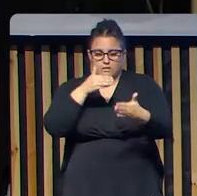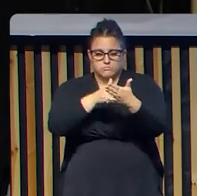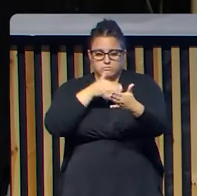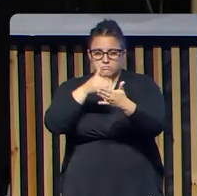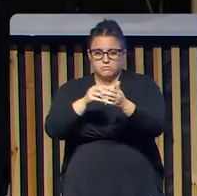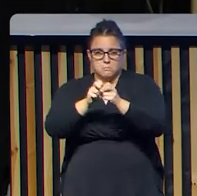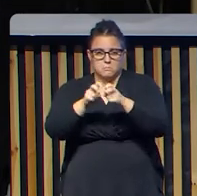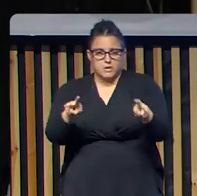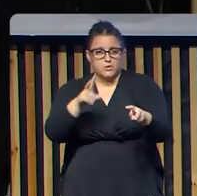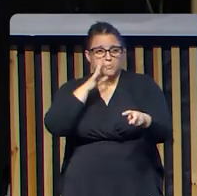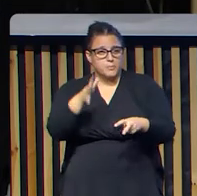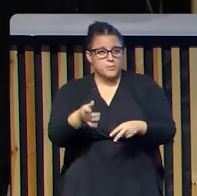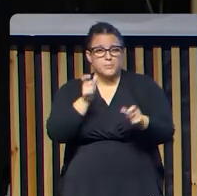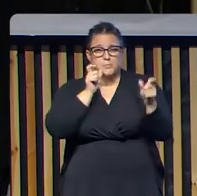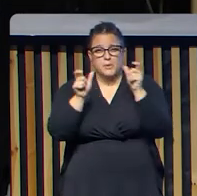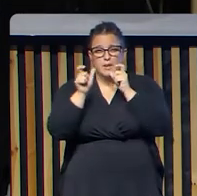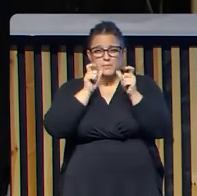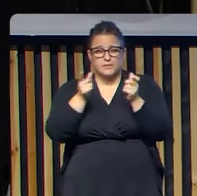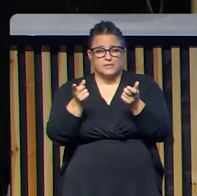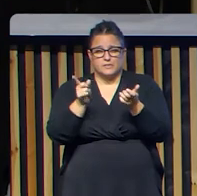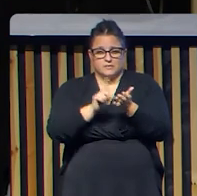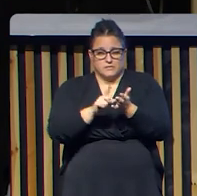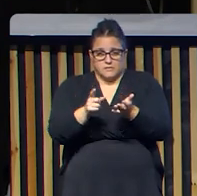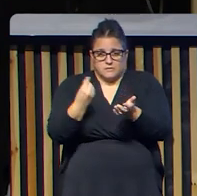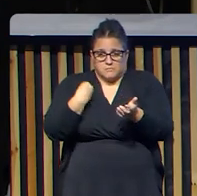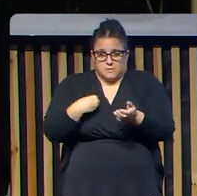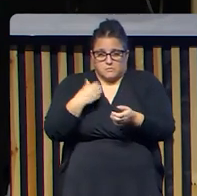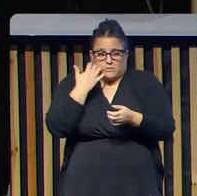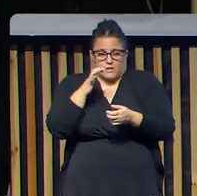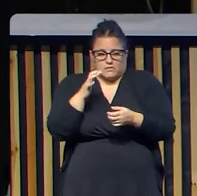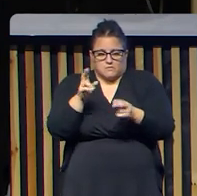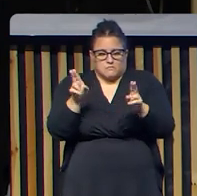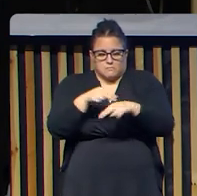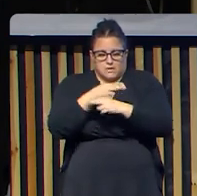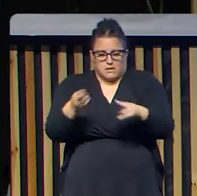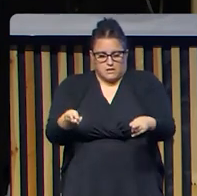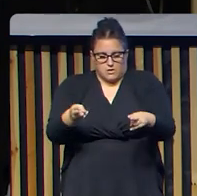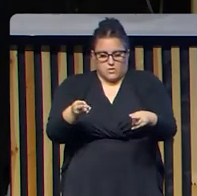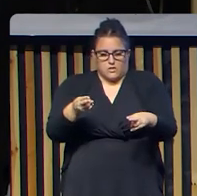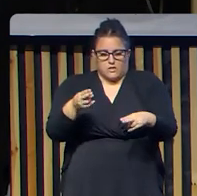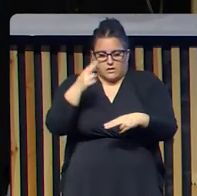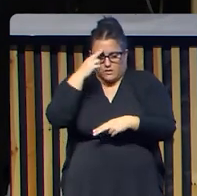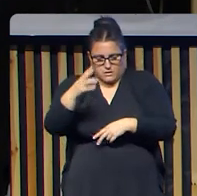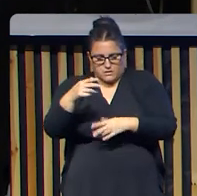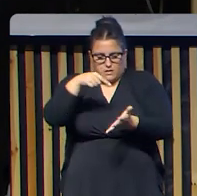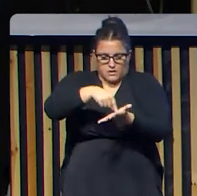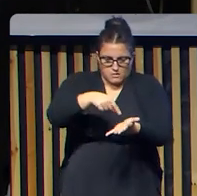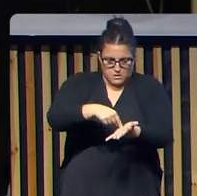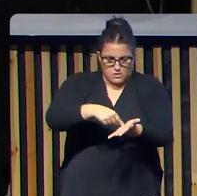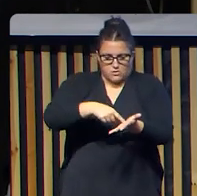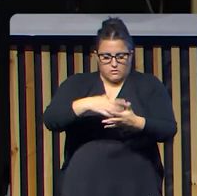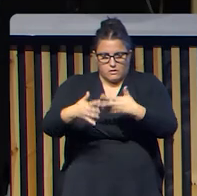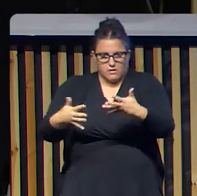rarísimos no de invalidación del requerimiento de consideración de la declaración que dices qué